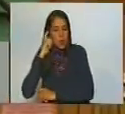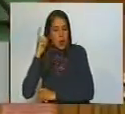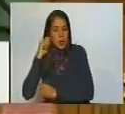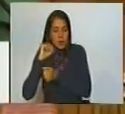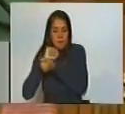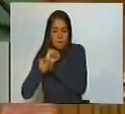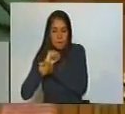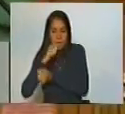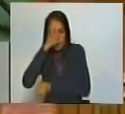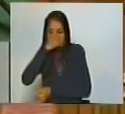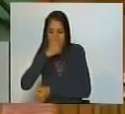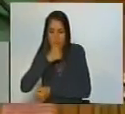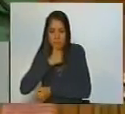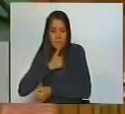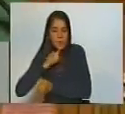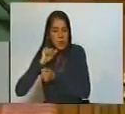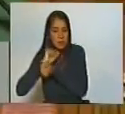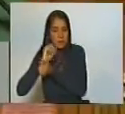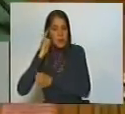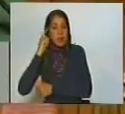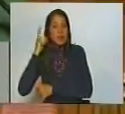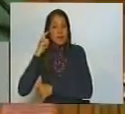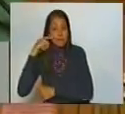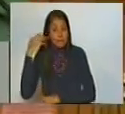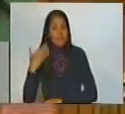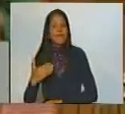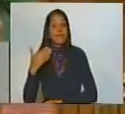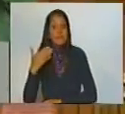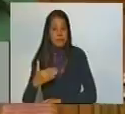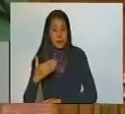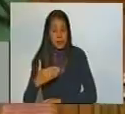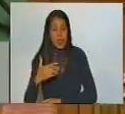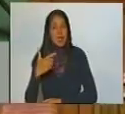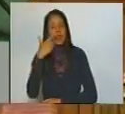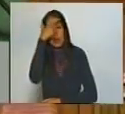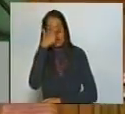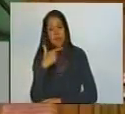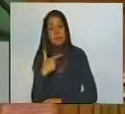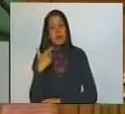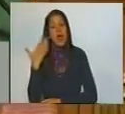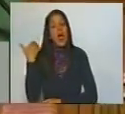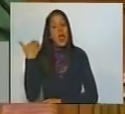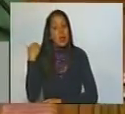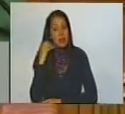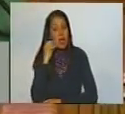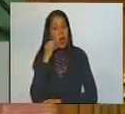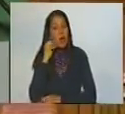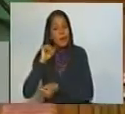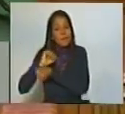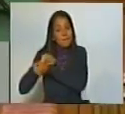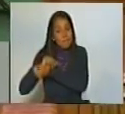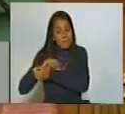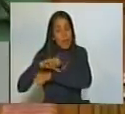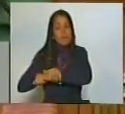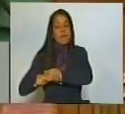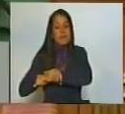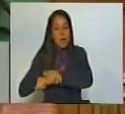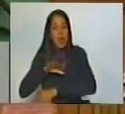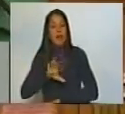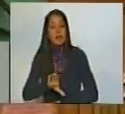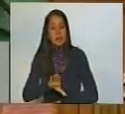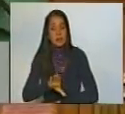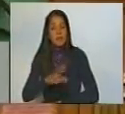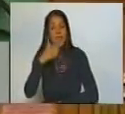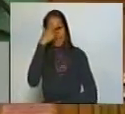soñar en esas esperanzas fue clave de la vida de los jóvenes de ese tiempo. Nosotros podemos decir,